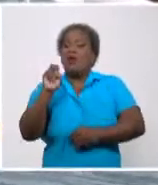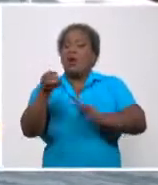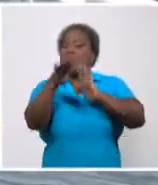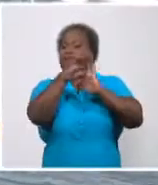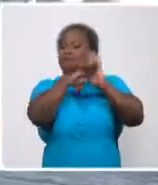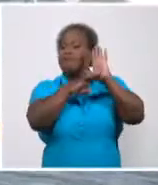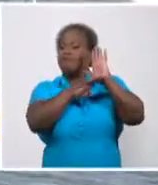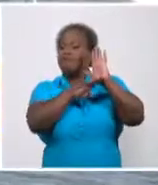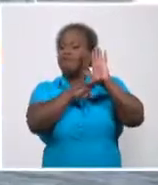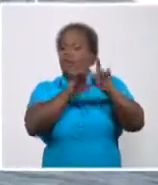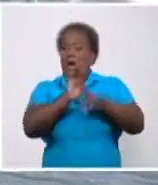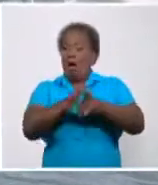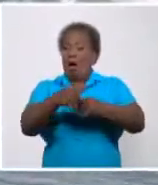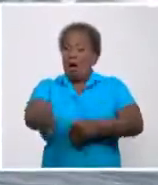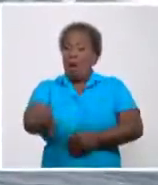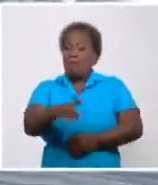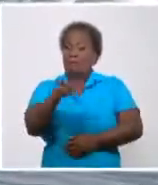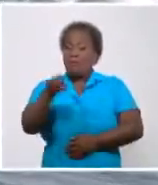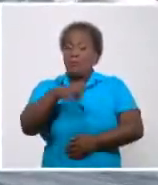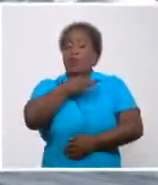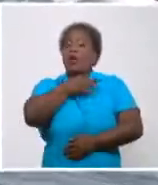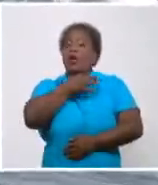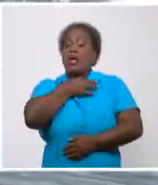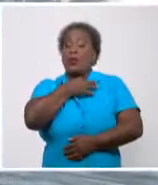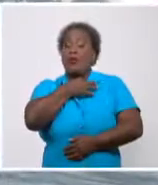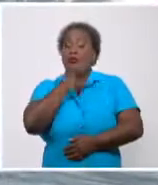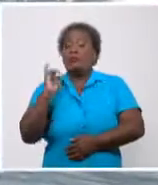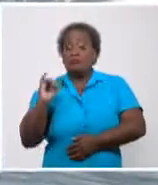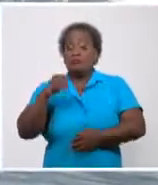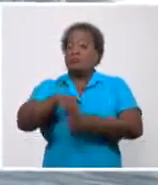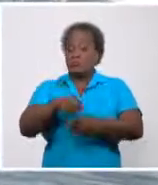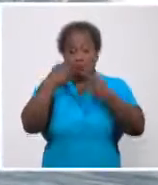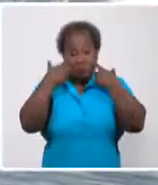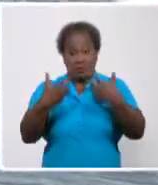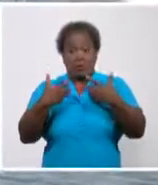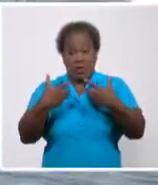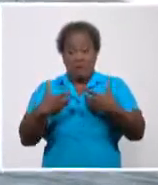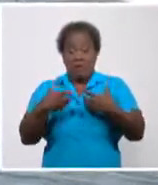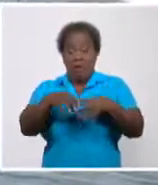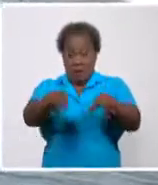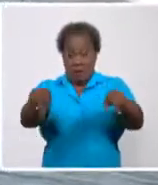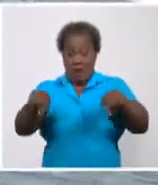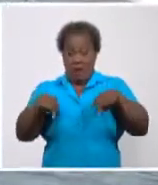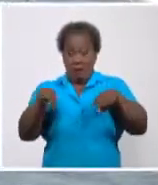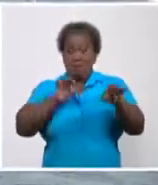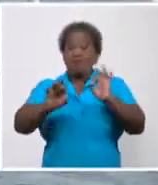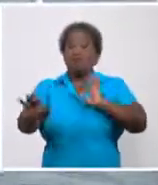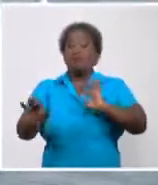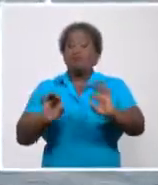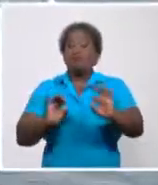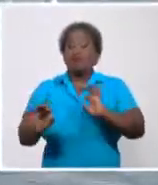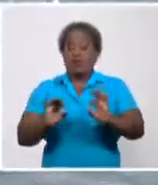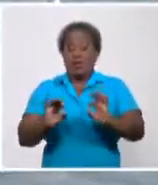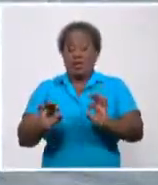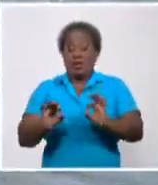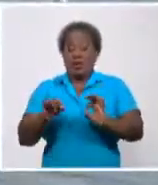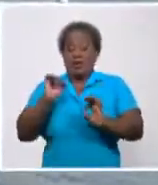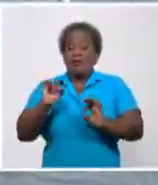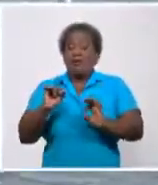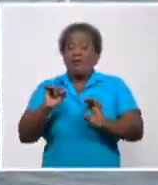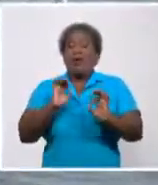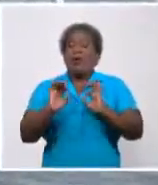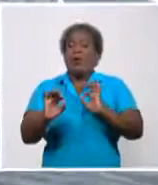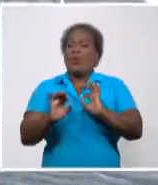primero de enero que significará un ingreso importante para el área protegida y para garantizar toda la actividad